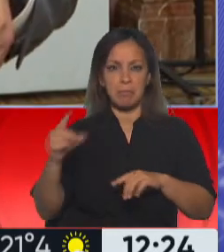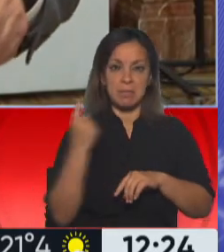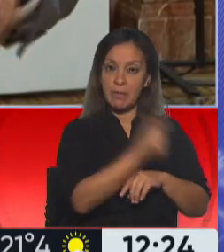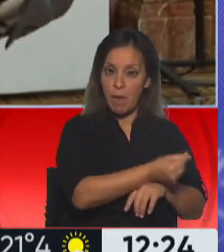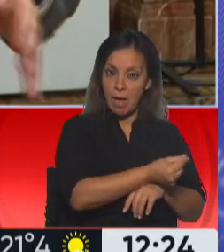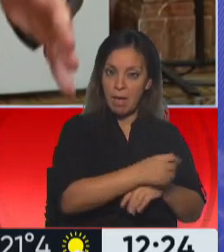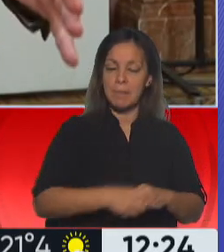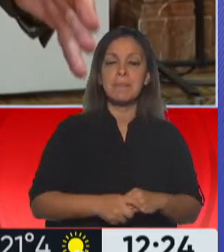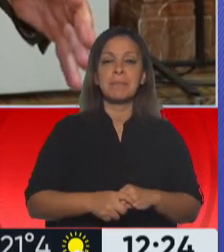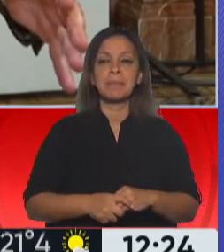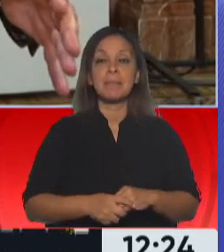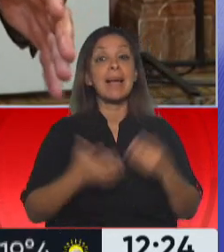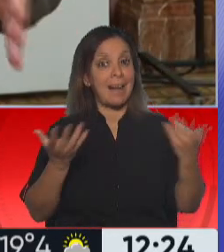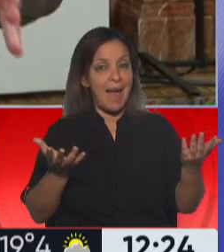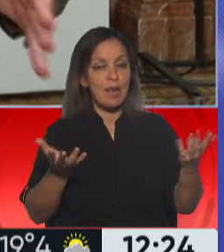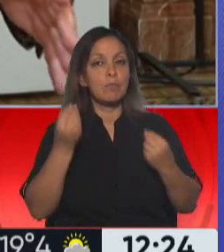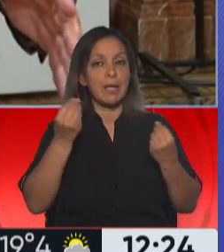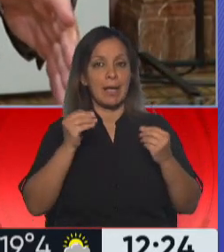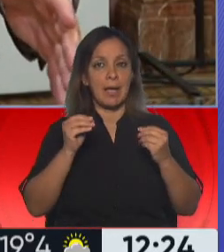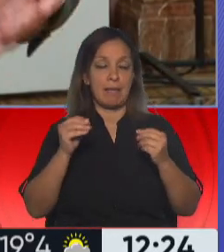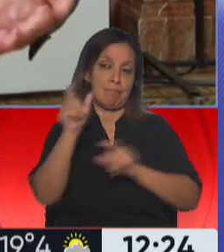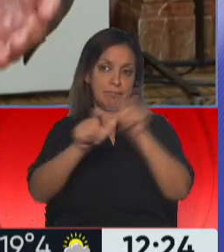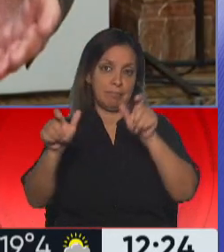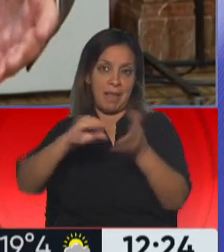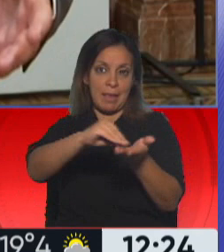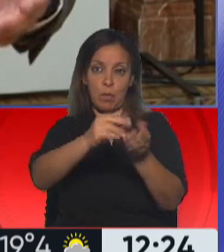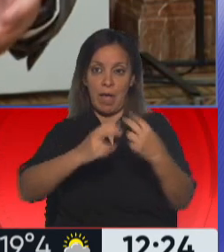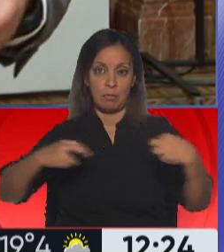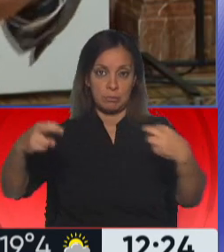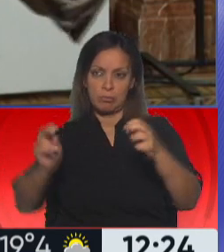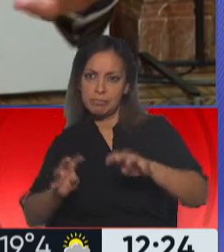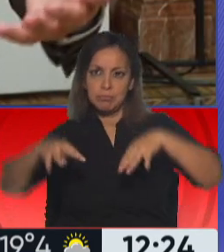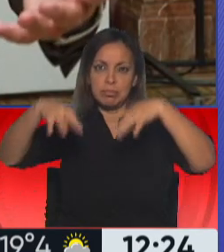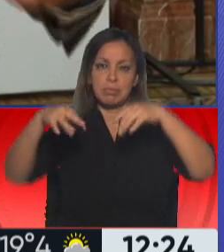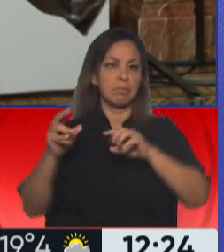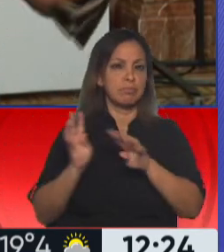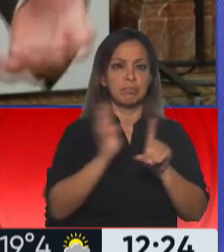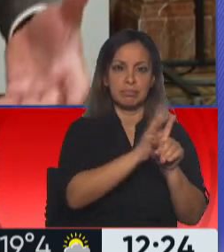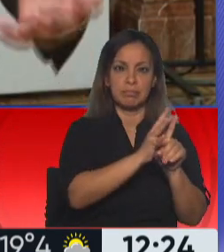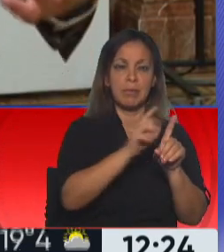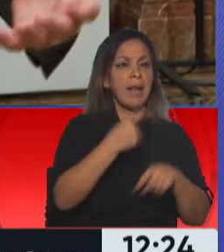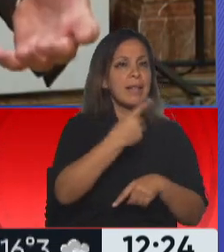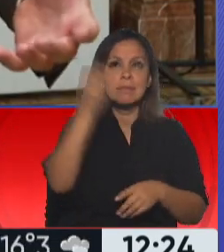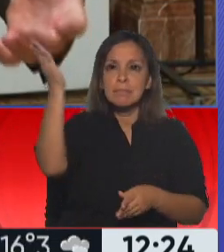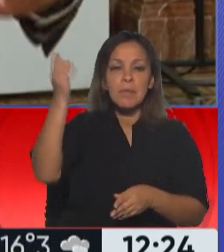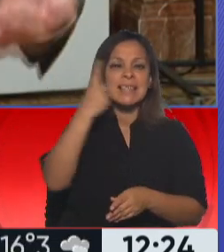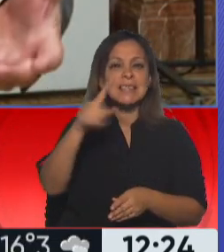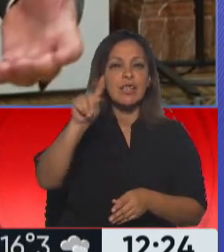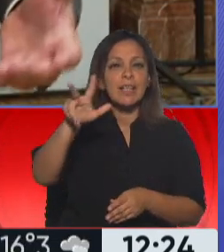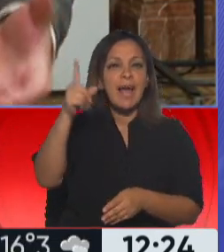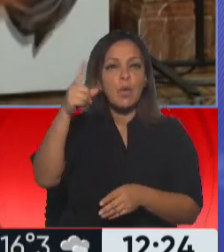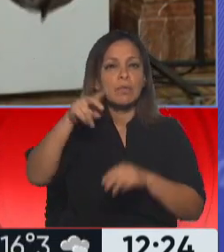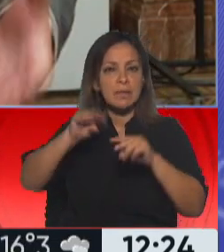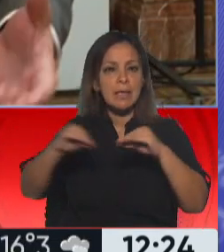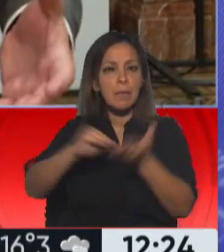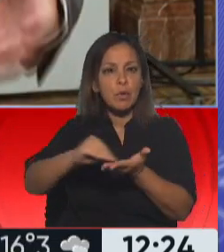Por eso, porque cuando se levantan, en un momento determinado, Germán Martínez le dice: presidente, hay 131 diputados Claro. sentados en